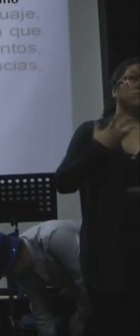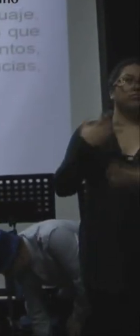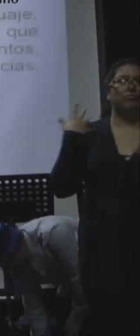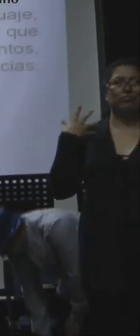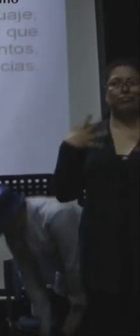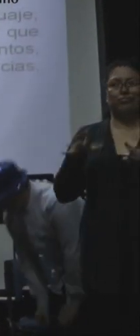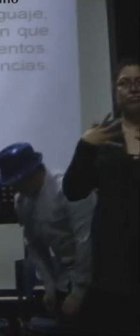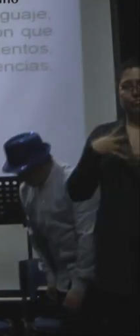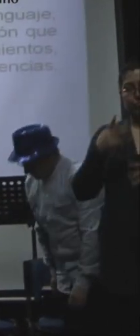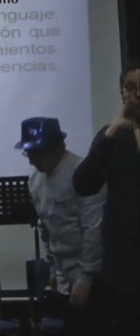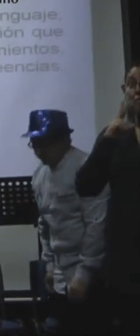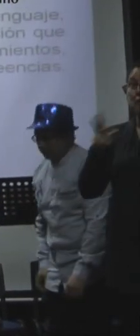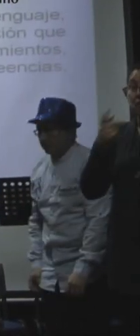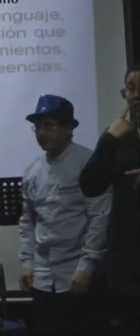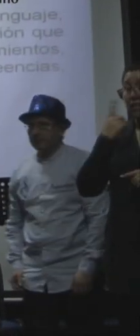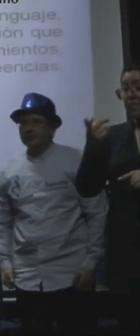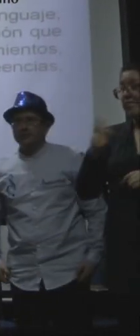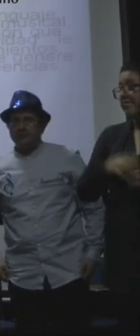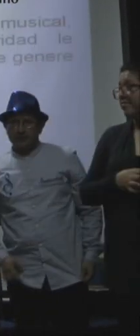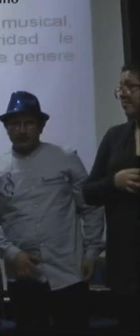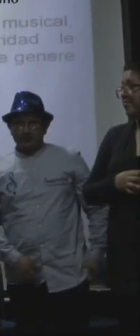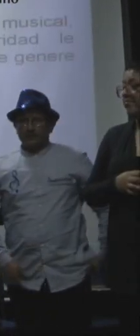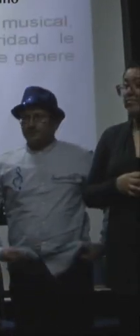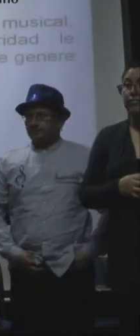lo van a ver, digamos.